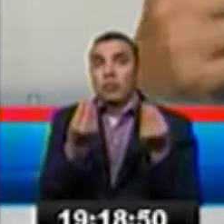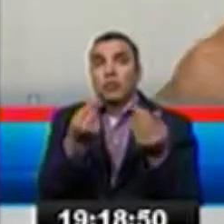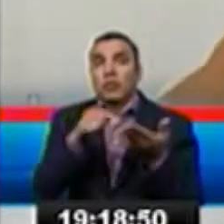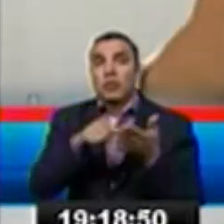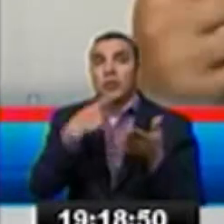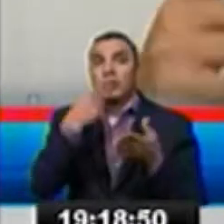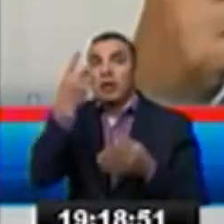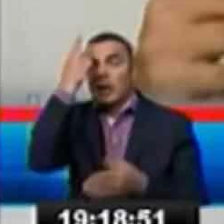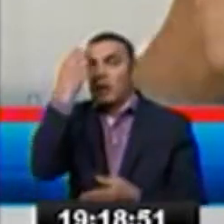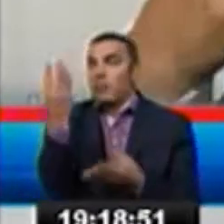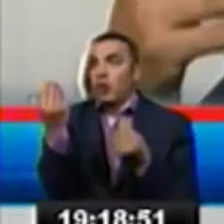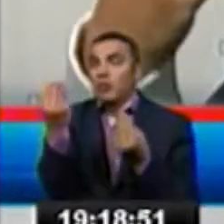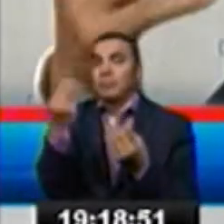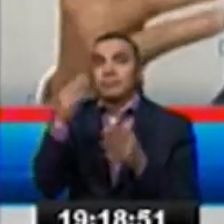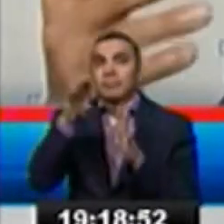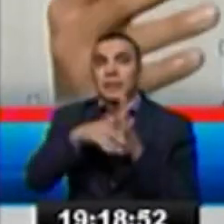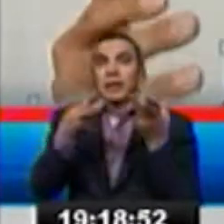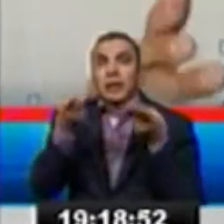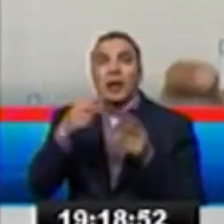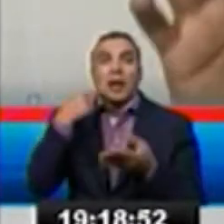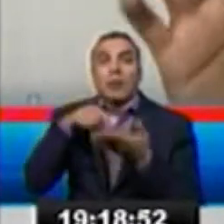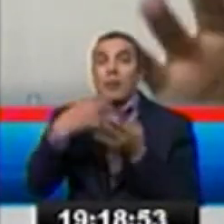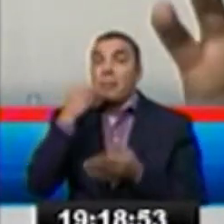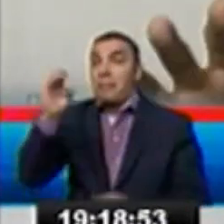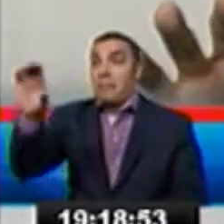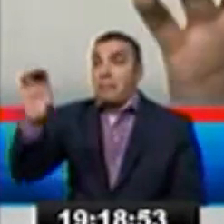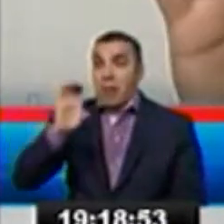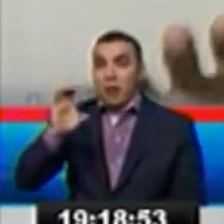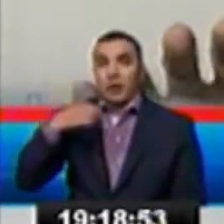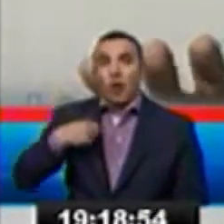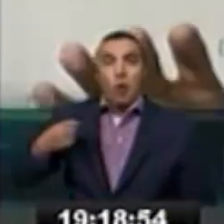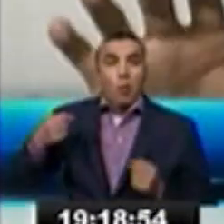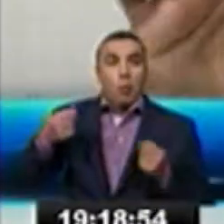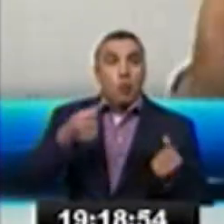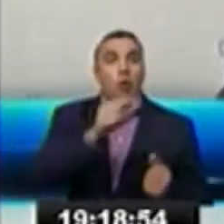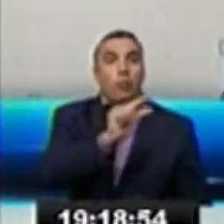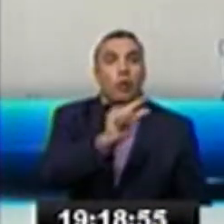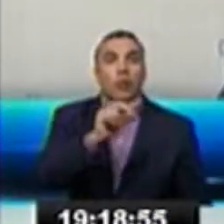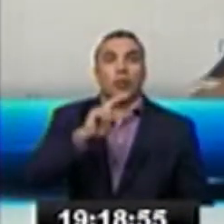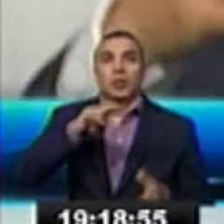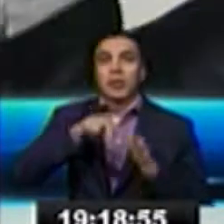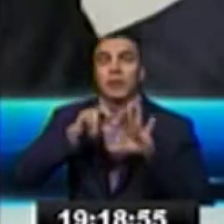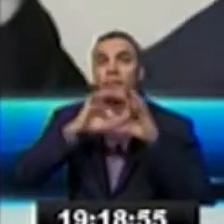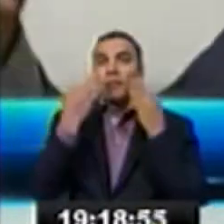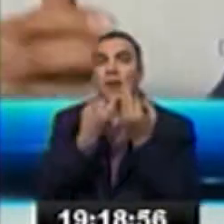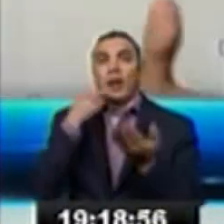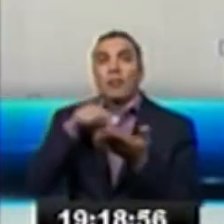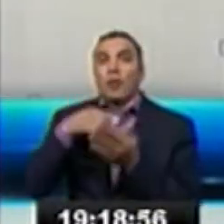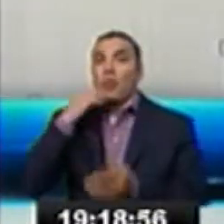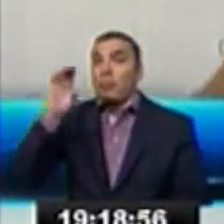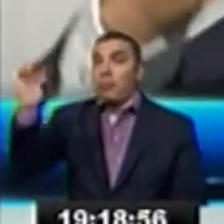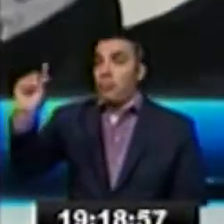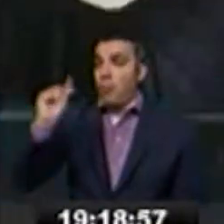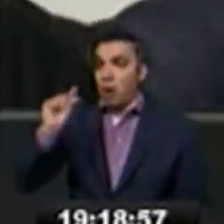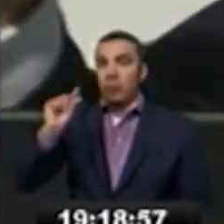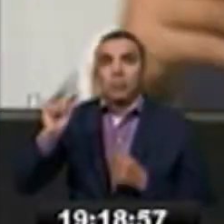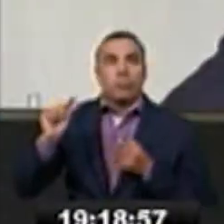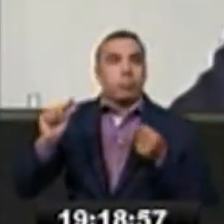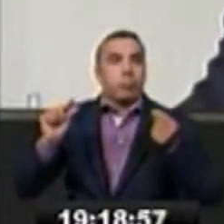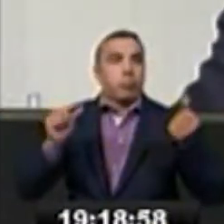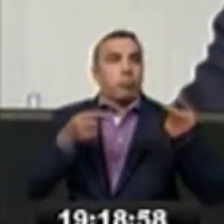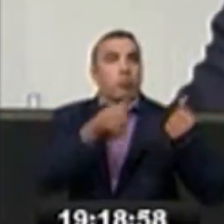déficit fiscal y el gasto público. Es lo mismo que ocurre con las familias. Uno no puede gastar mucho más de sus ingresos porque